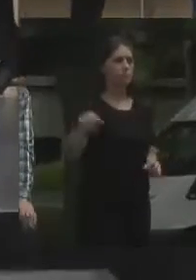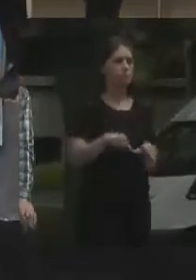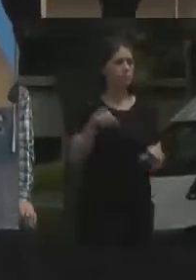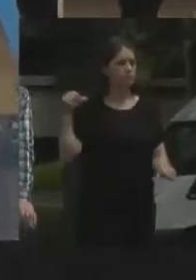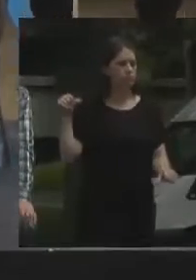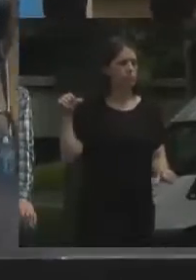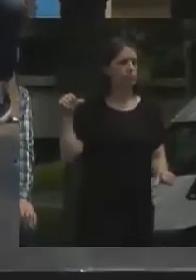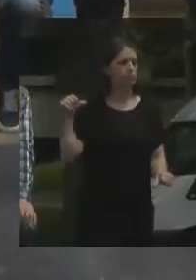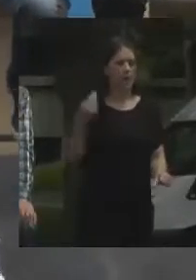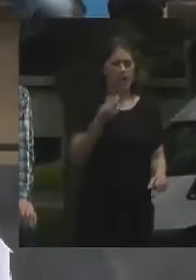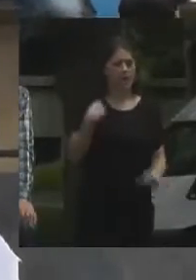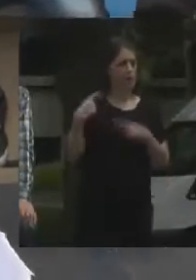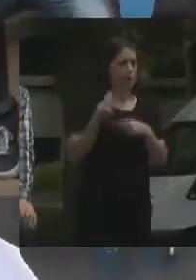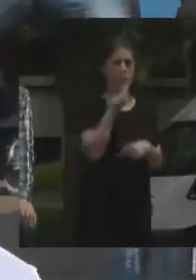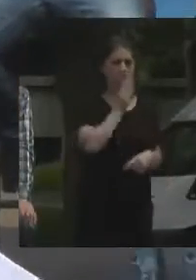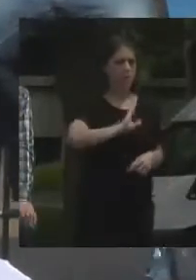de todos os tempos.